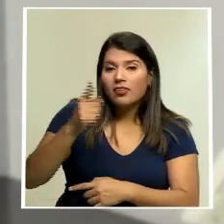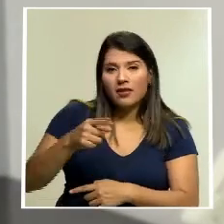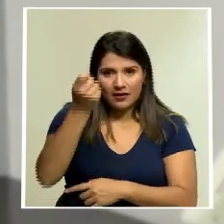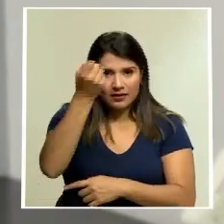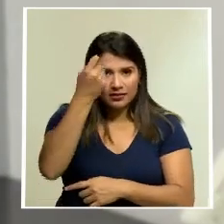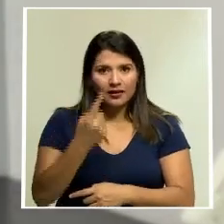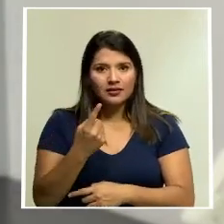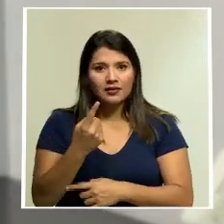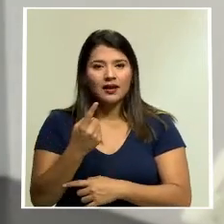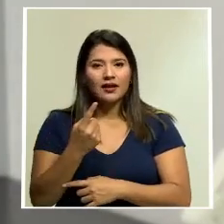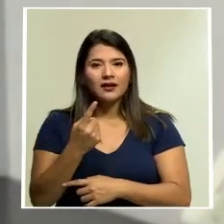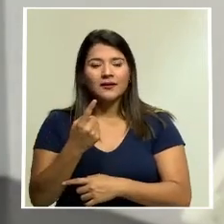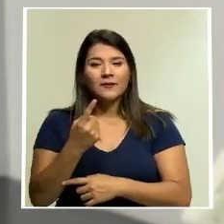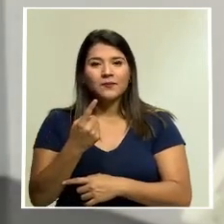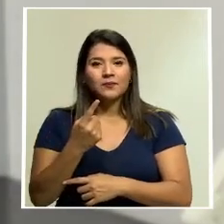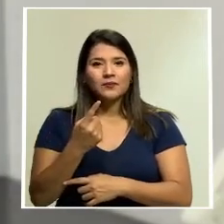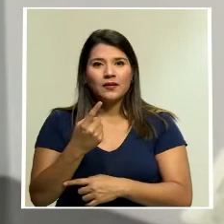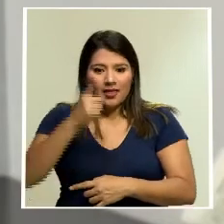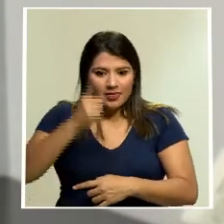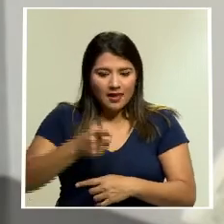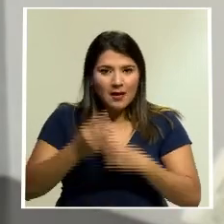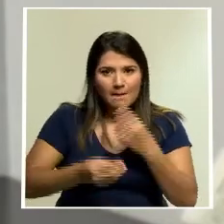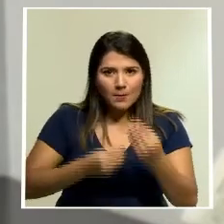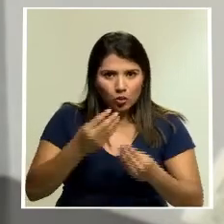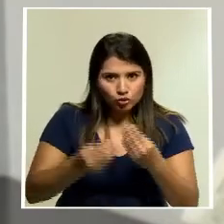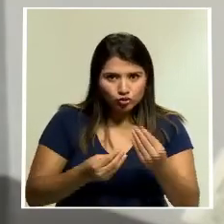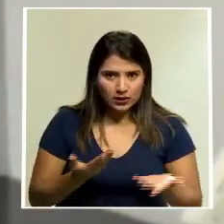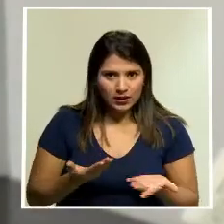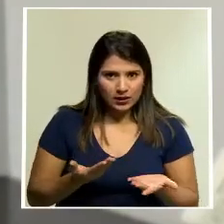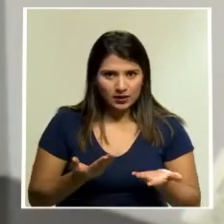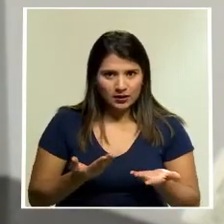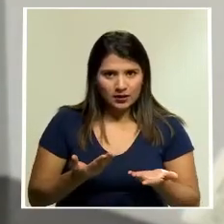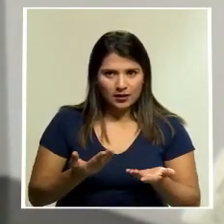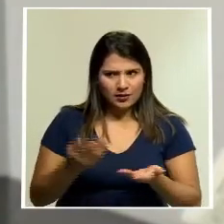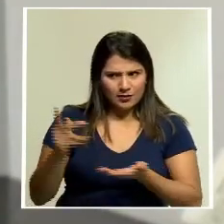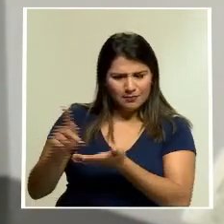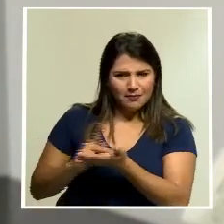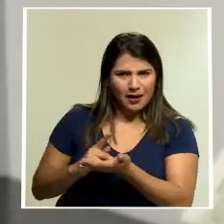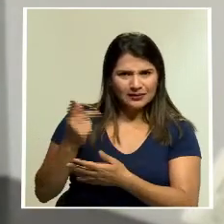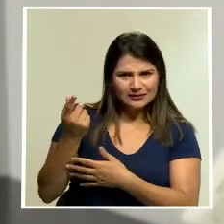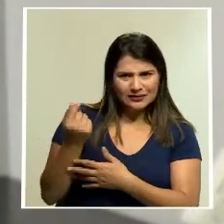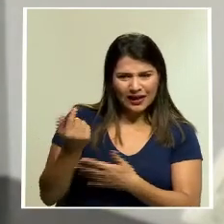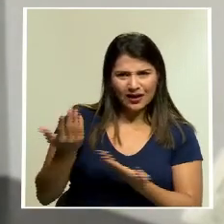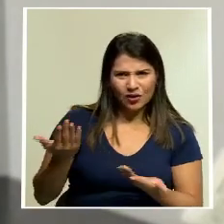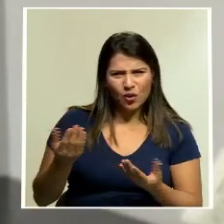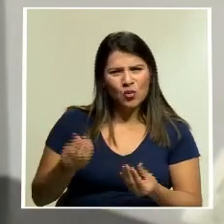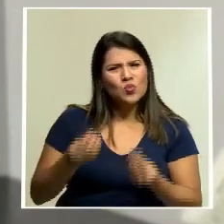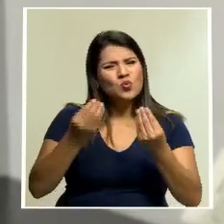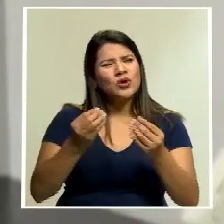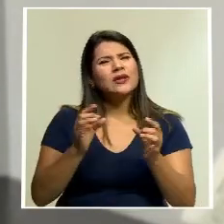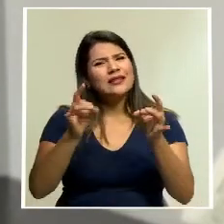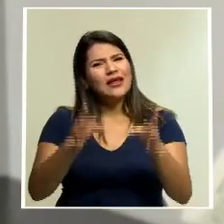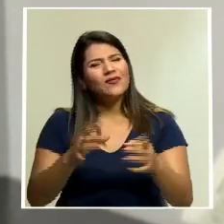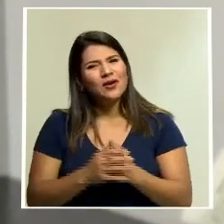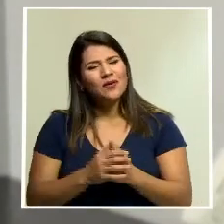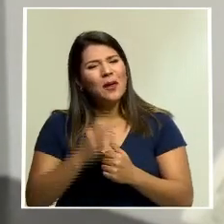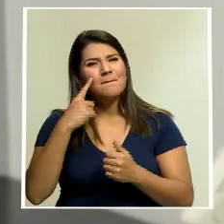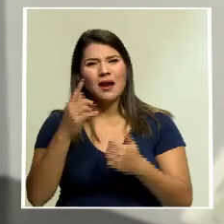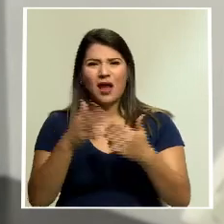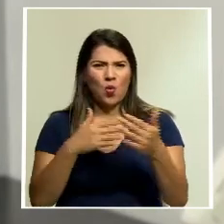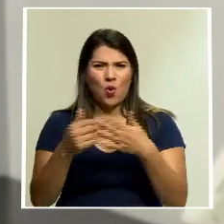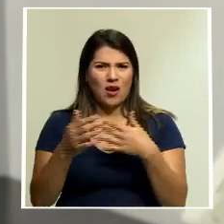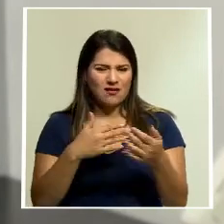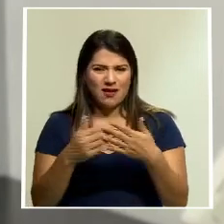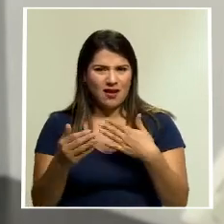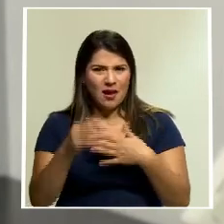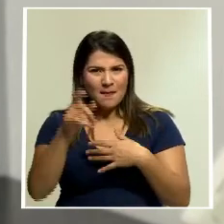se debe a un sector productivo privado que le paga su salario. ¿Qué cosa más terrible es para cualquiera de nosotros